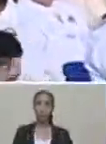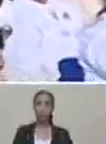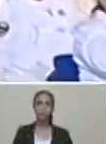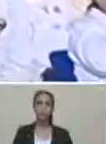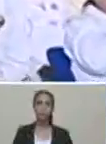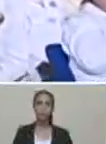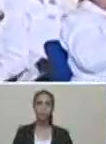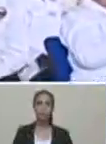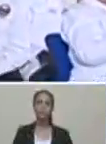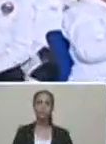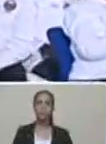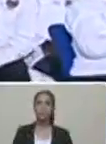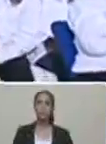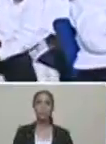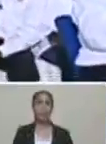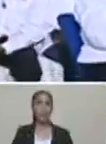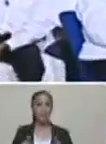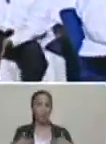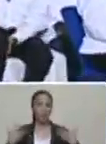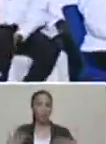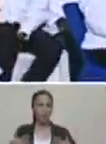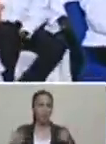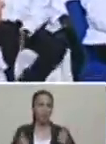Bueno, valió la pena el grito, ¿verdad?